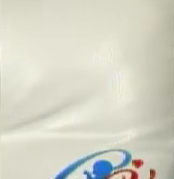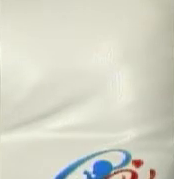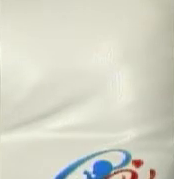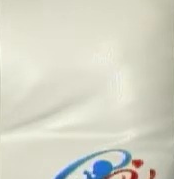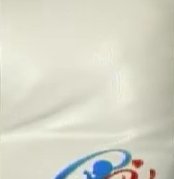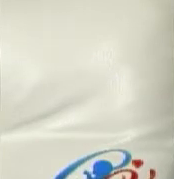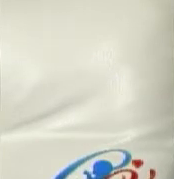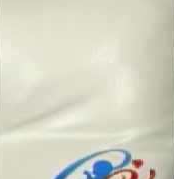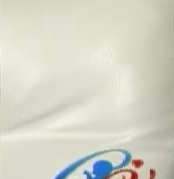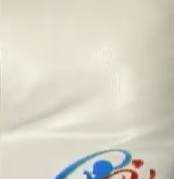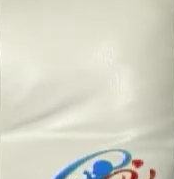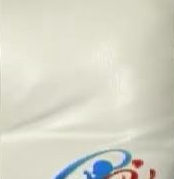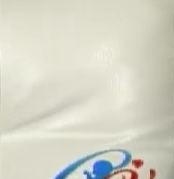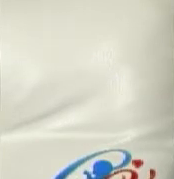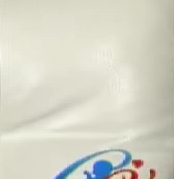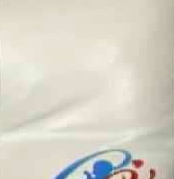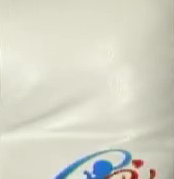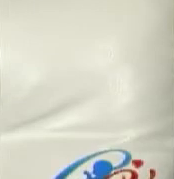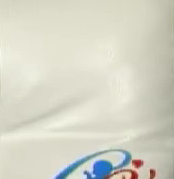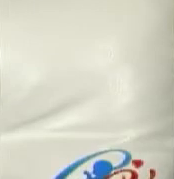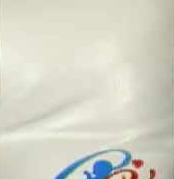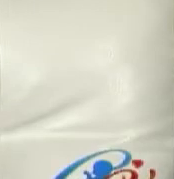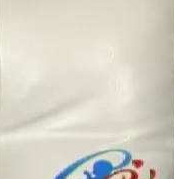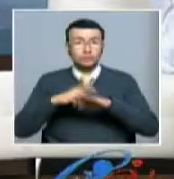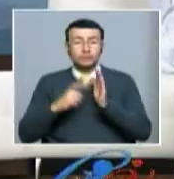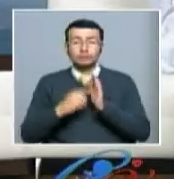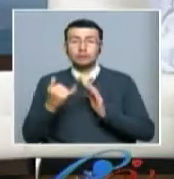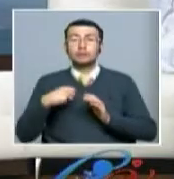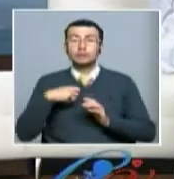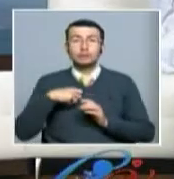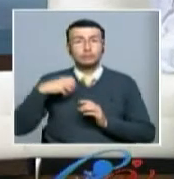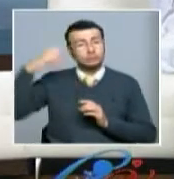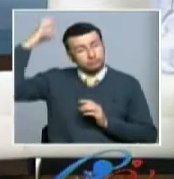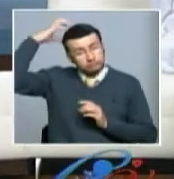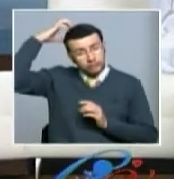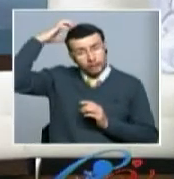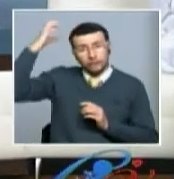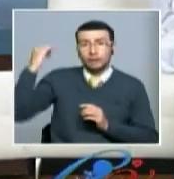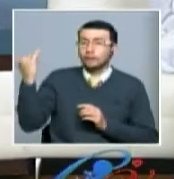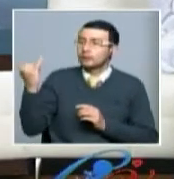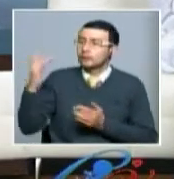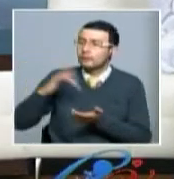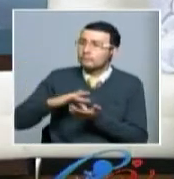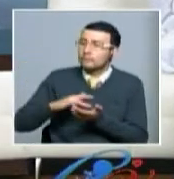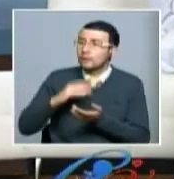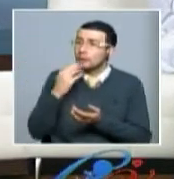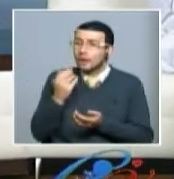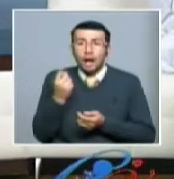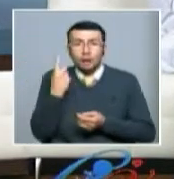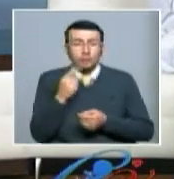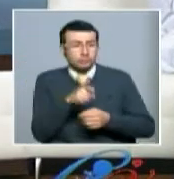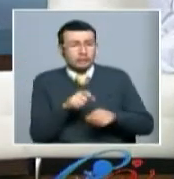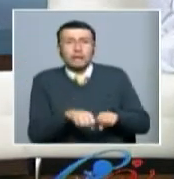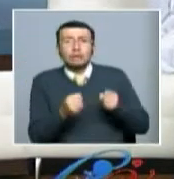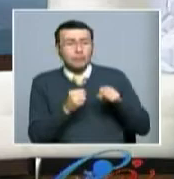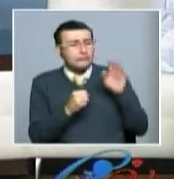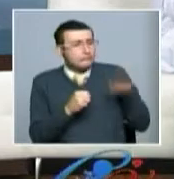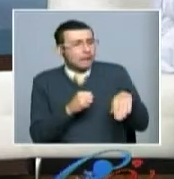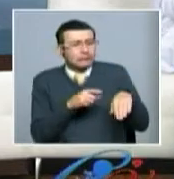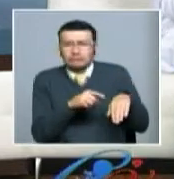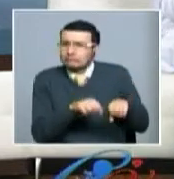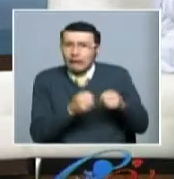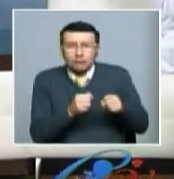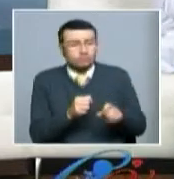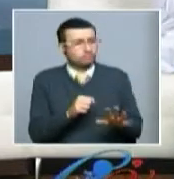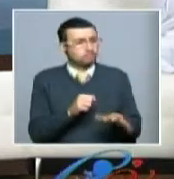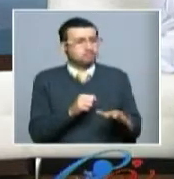a mi abuelito le dio un derrame cerebral y le quedó la mano en una posición que no la puede mover. Entonces